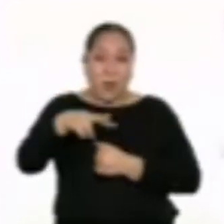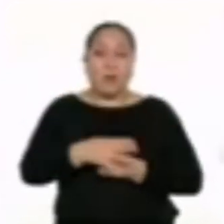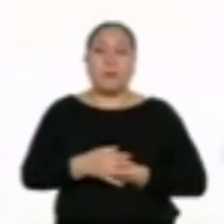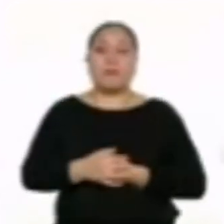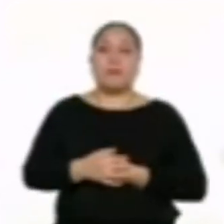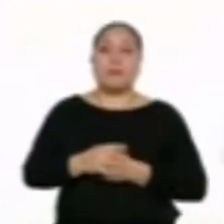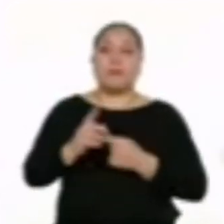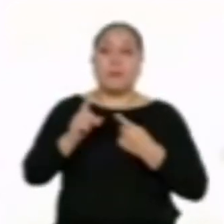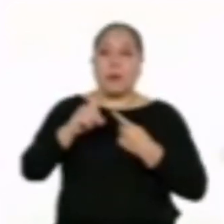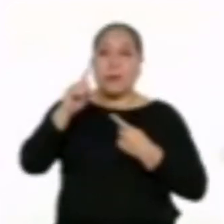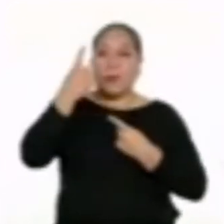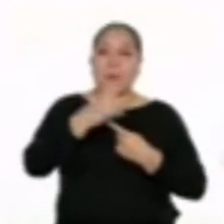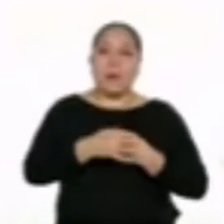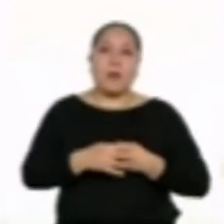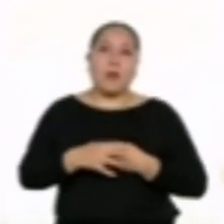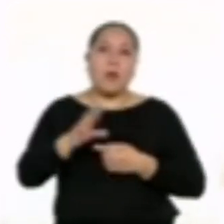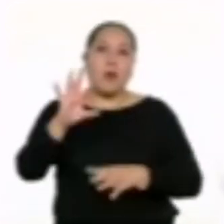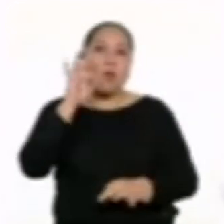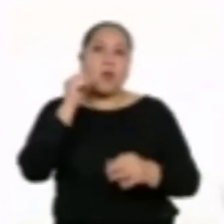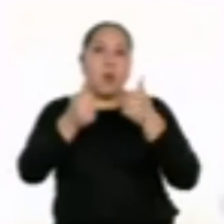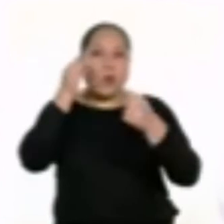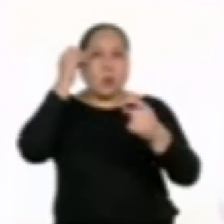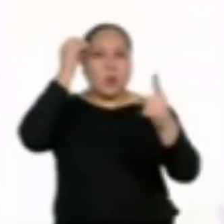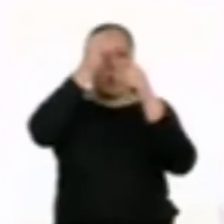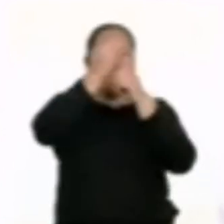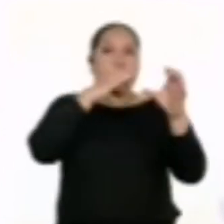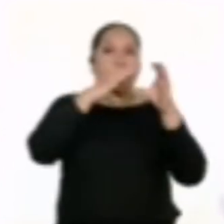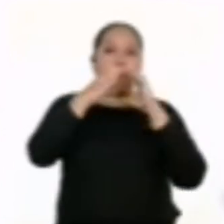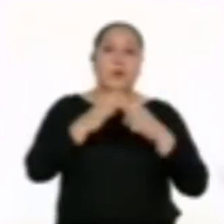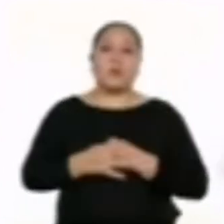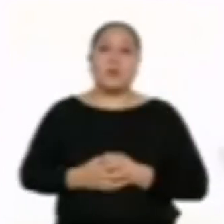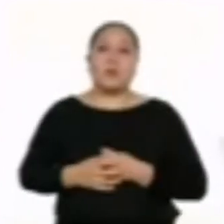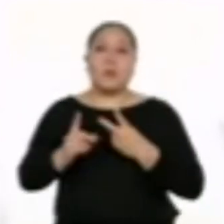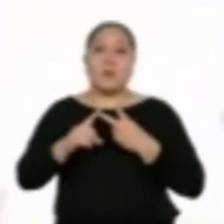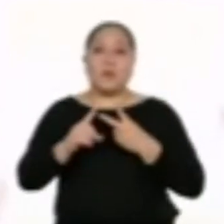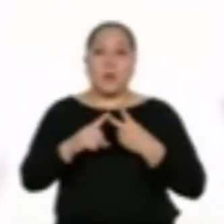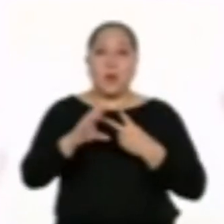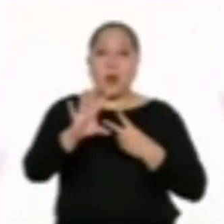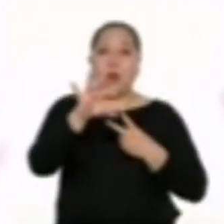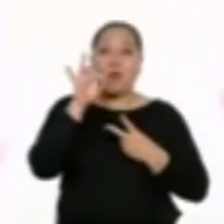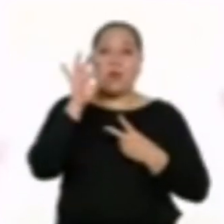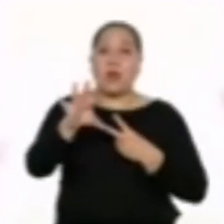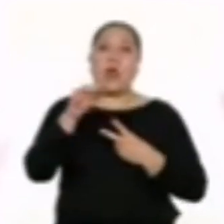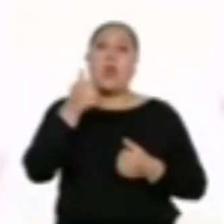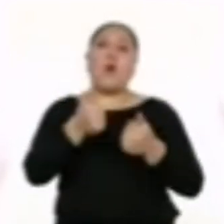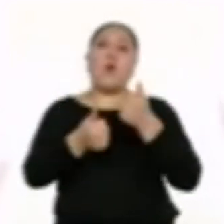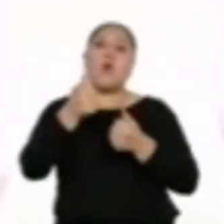programa. Primero, determinar la situación comunicativa. Luego, identificar y